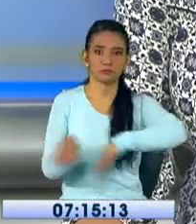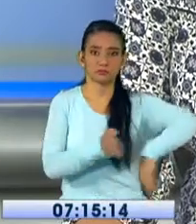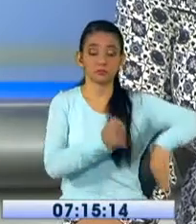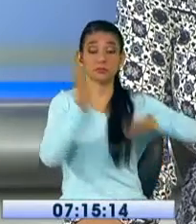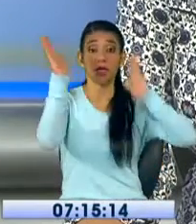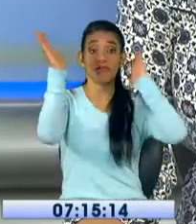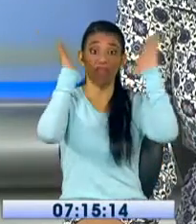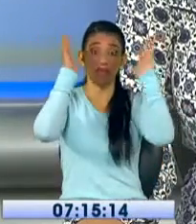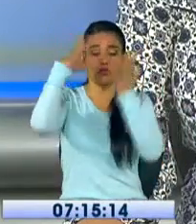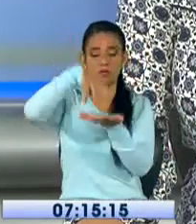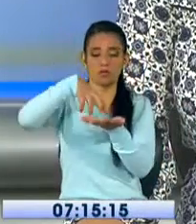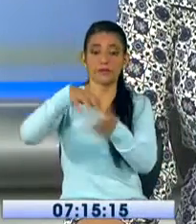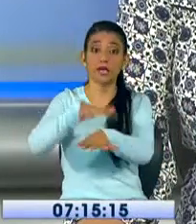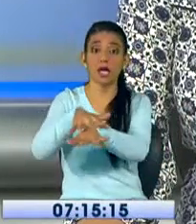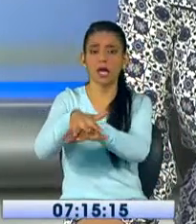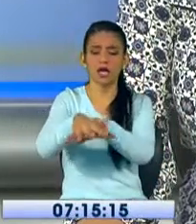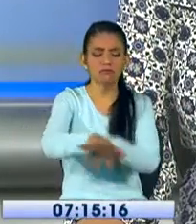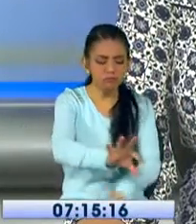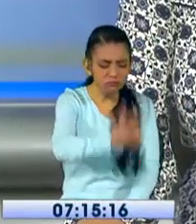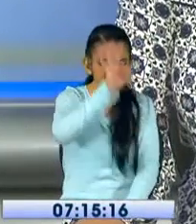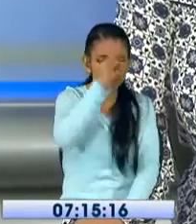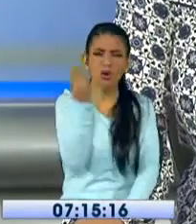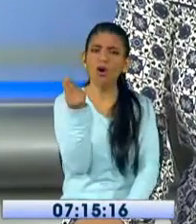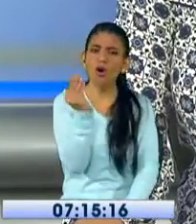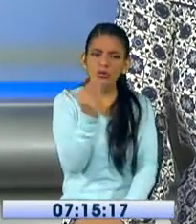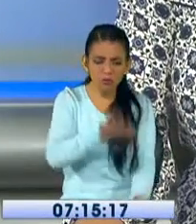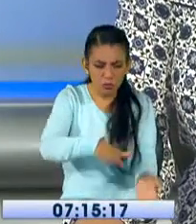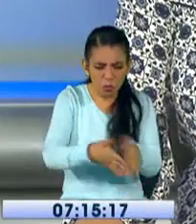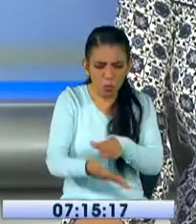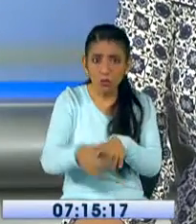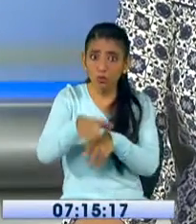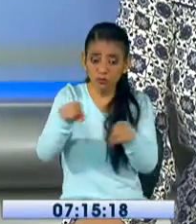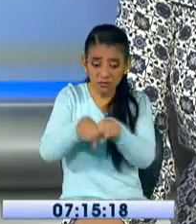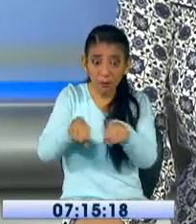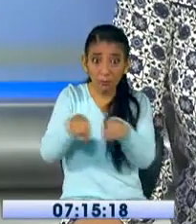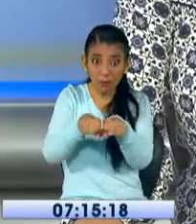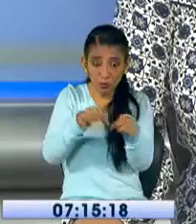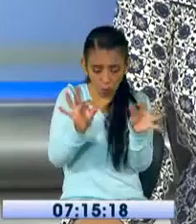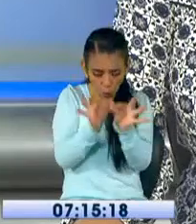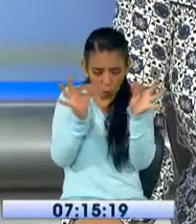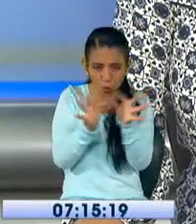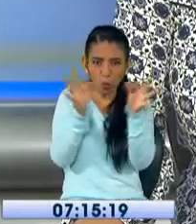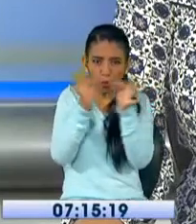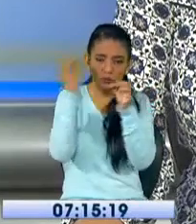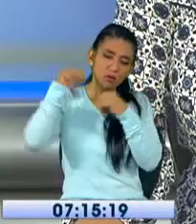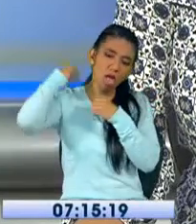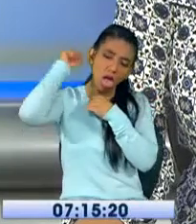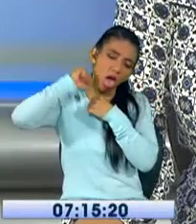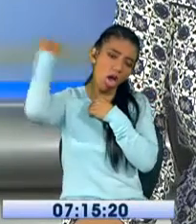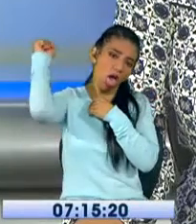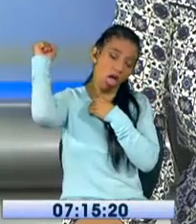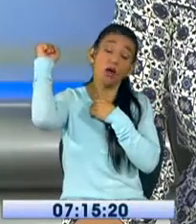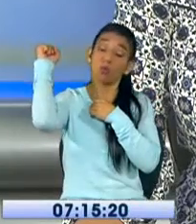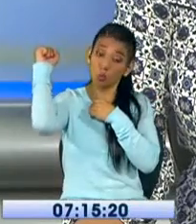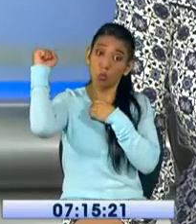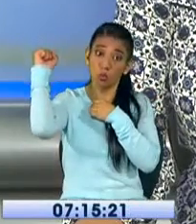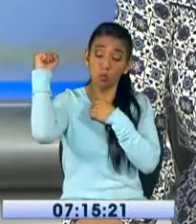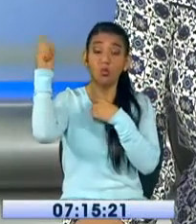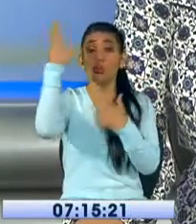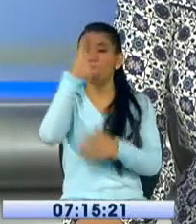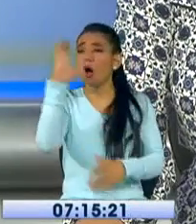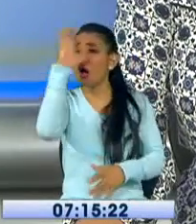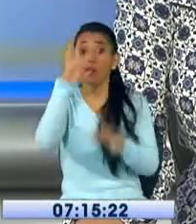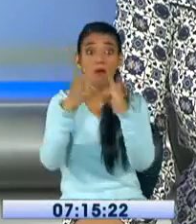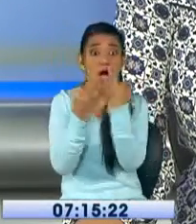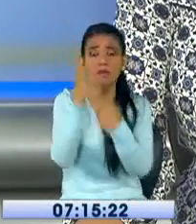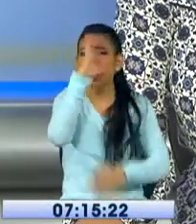Hoyo Los Ríos, un joven fue hallado sin vida, habría sido estrangulado con los cordones de sus zapatos. Su familia lo buscó por casi 2 días hasta que hallaron